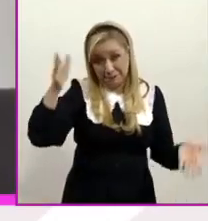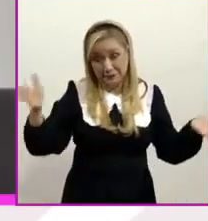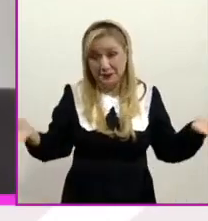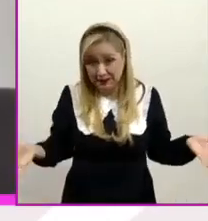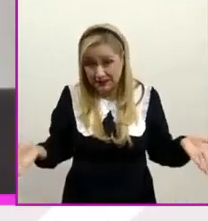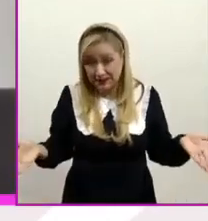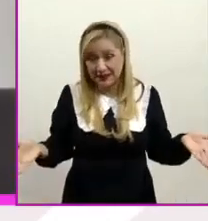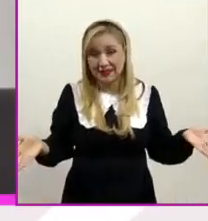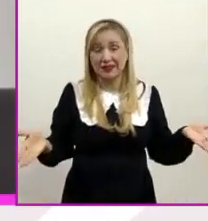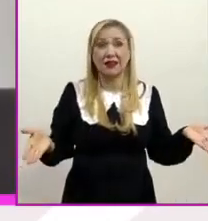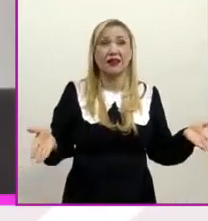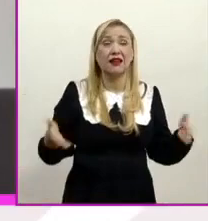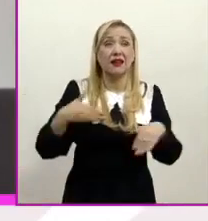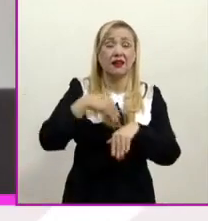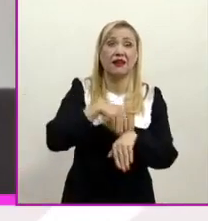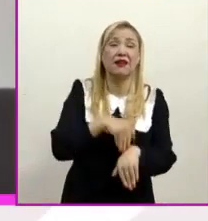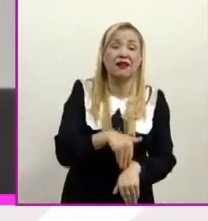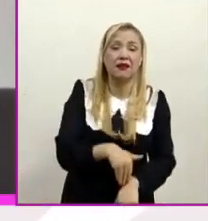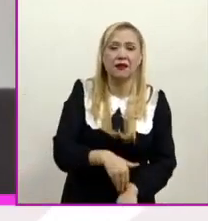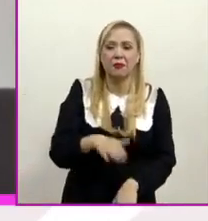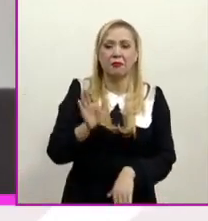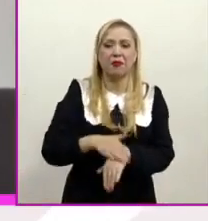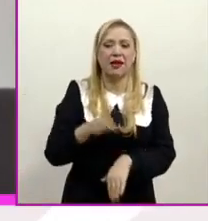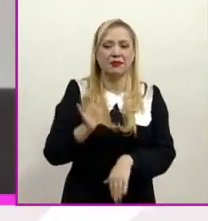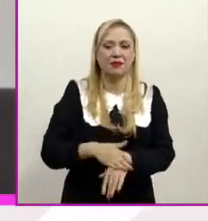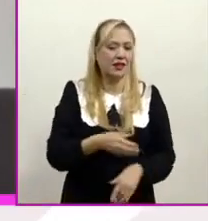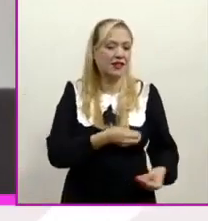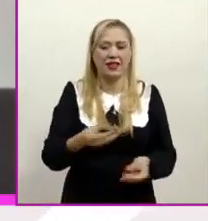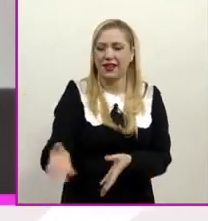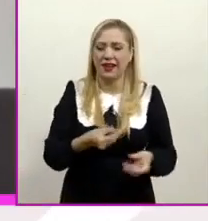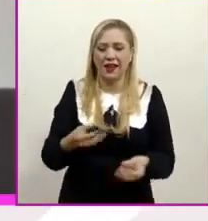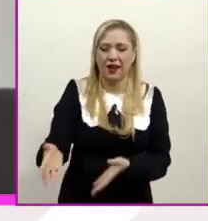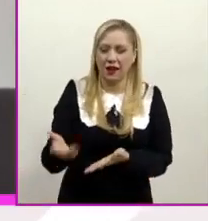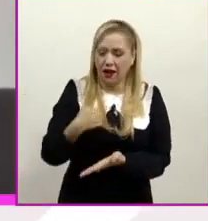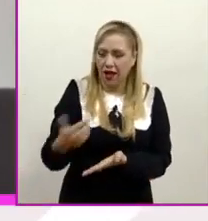alienado, ¿no? Para que poder seguirles vendiendo